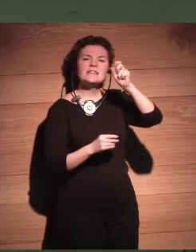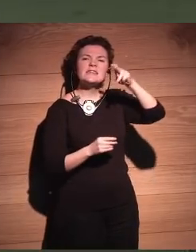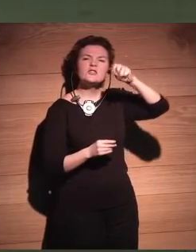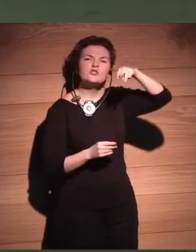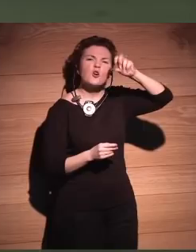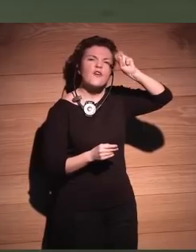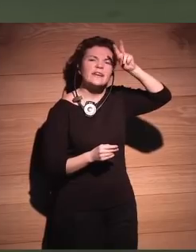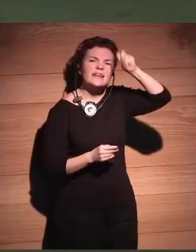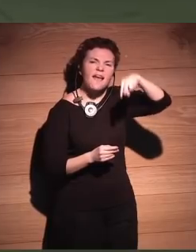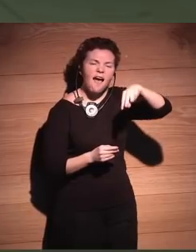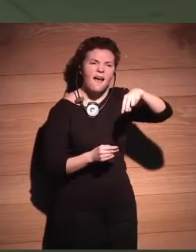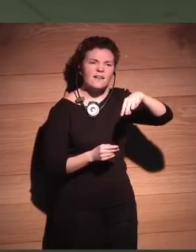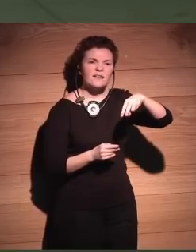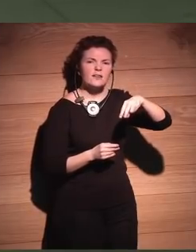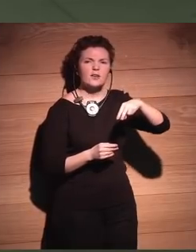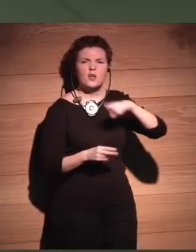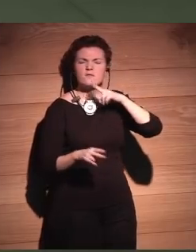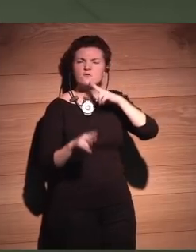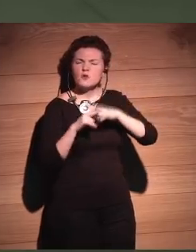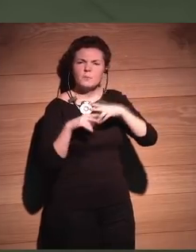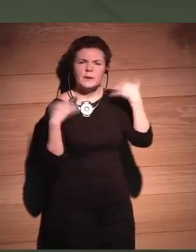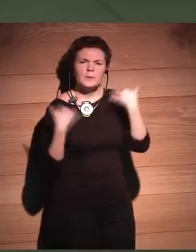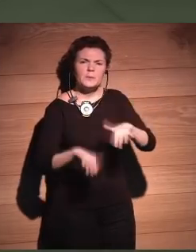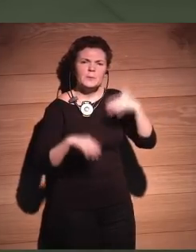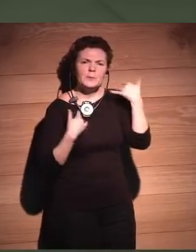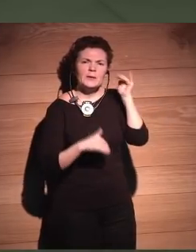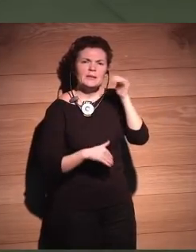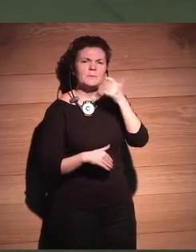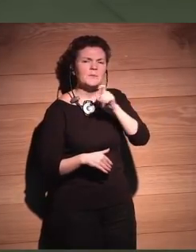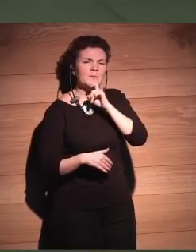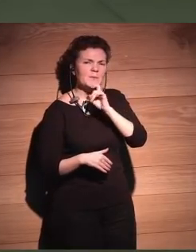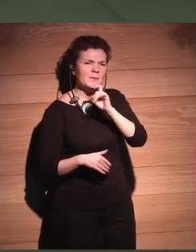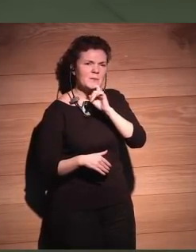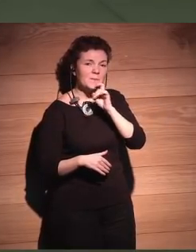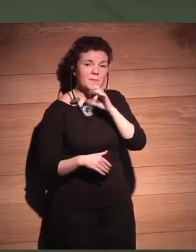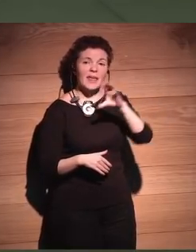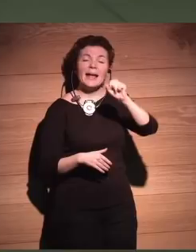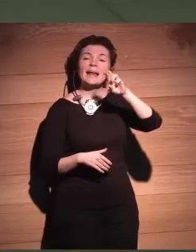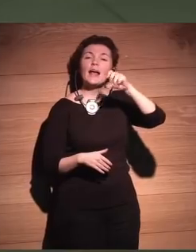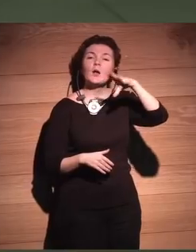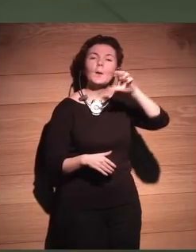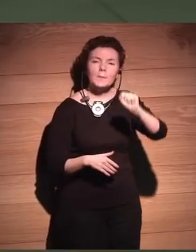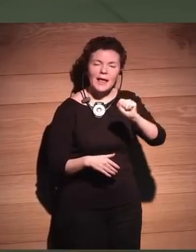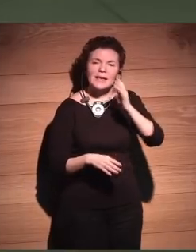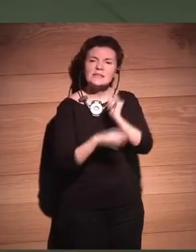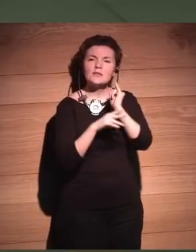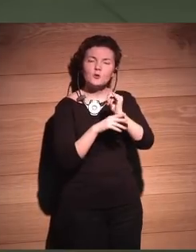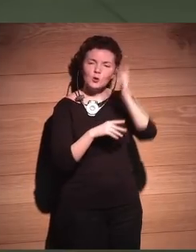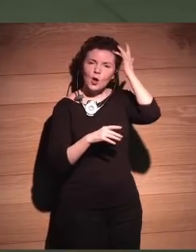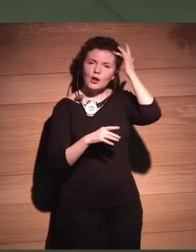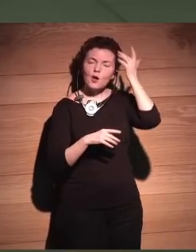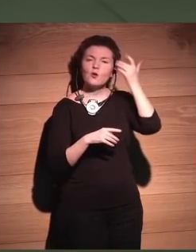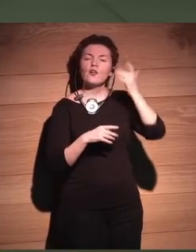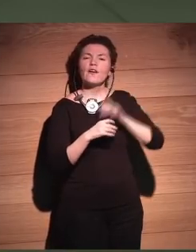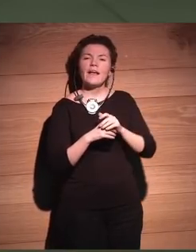Jagiellonian. Me ponen cada vez unos retos más difíciles. En Cracovia y del Instituto de Neurología y Psiquiatría de